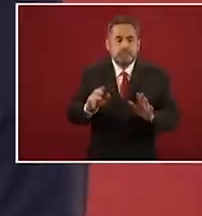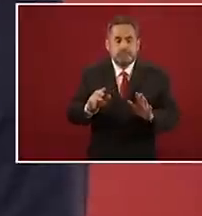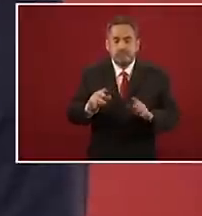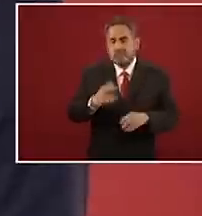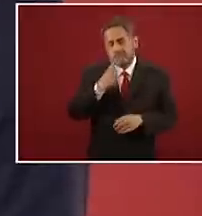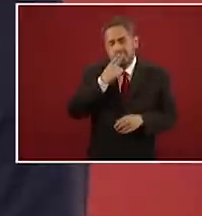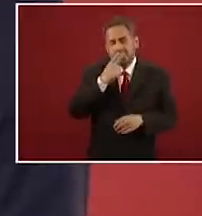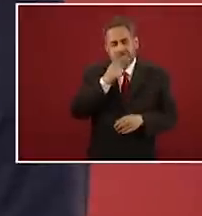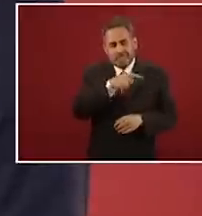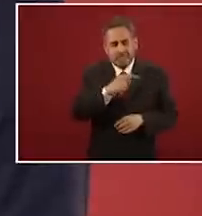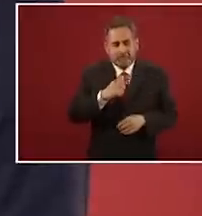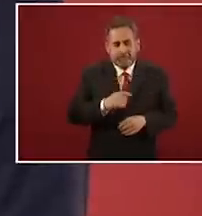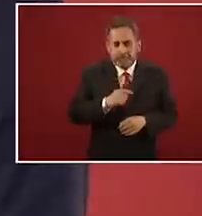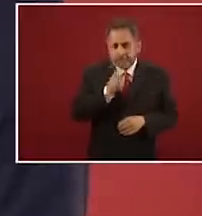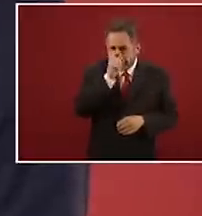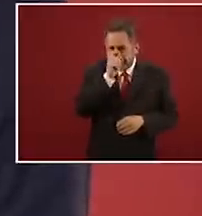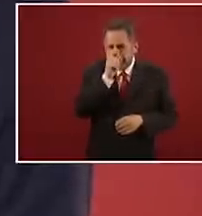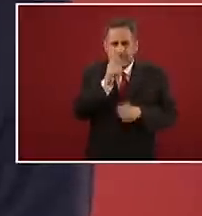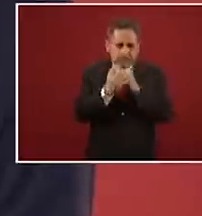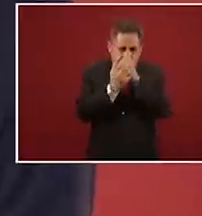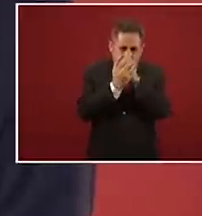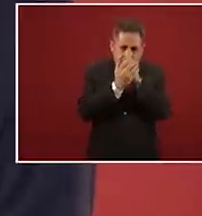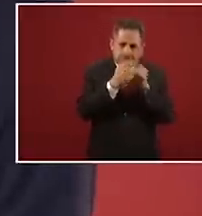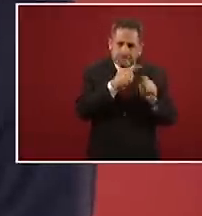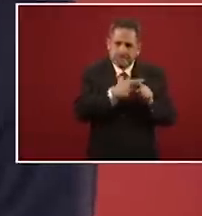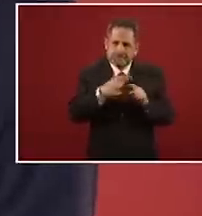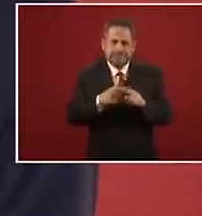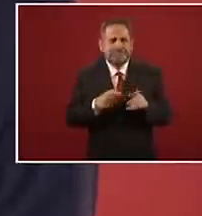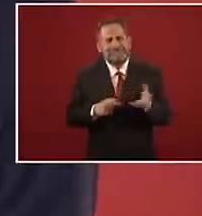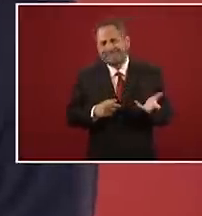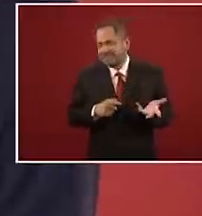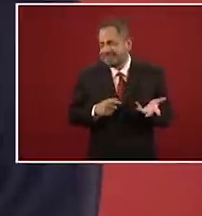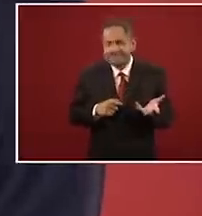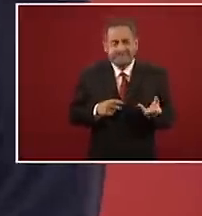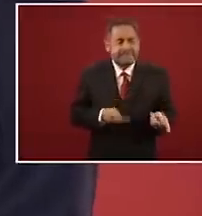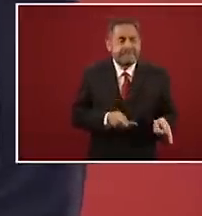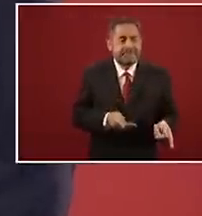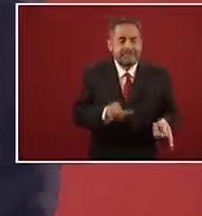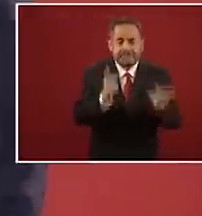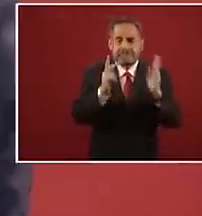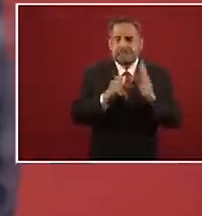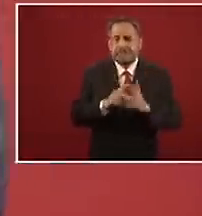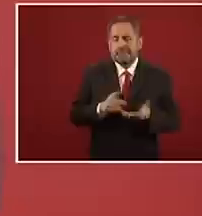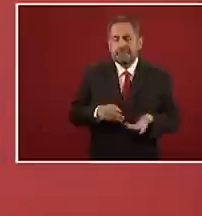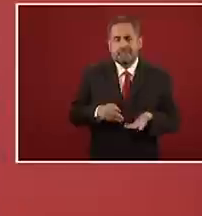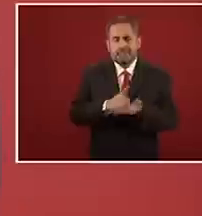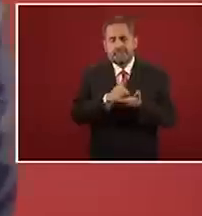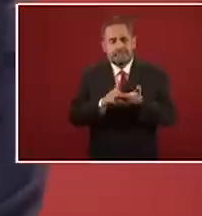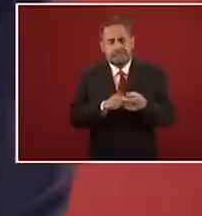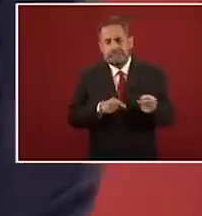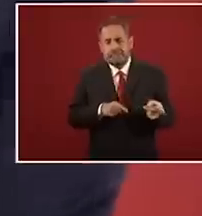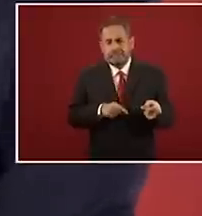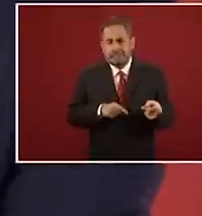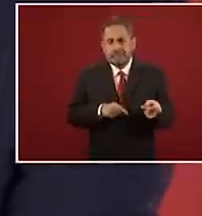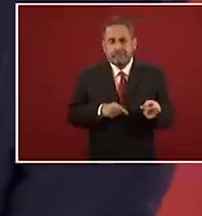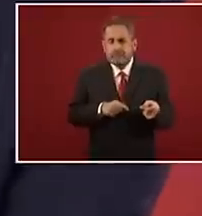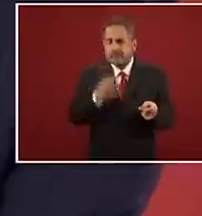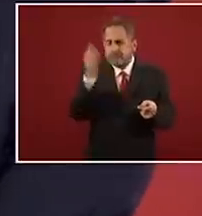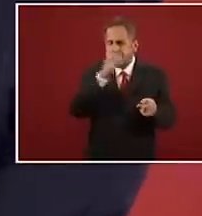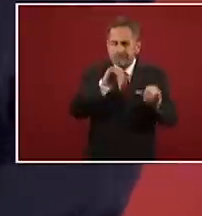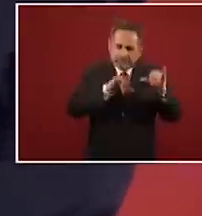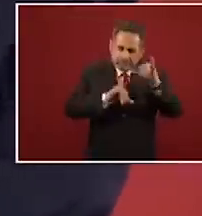consumo o se está ofertando más la droga sintética,